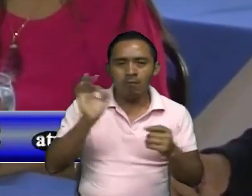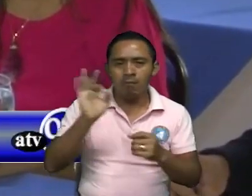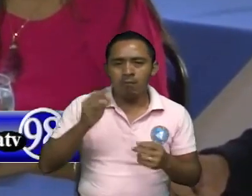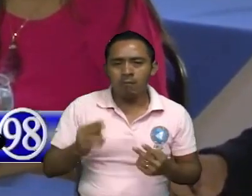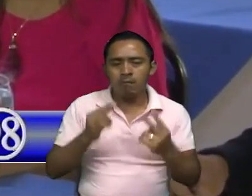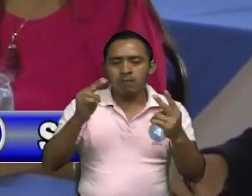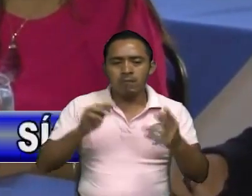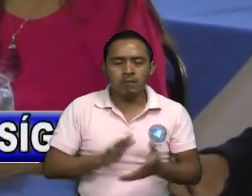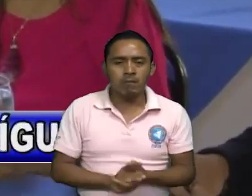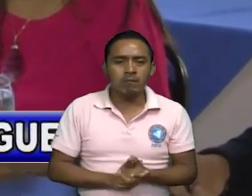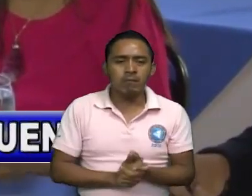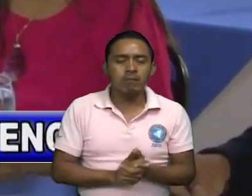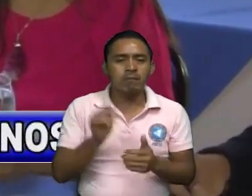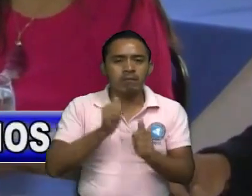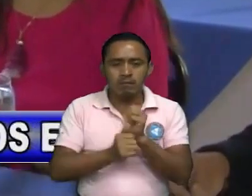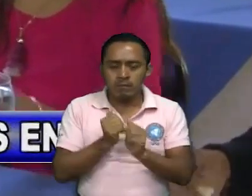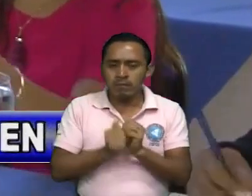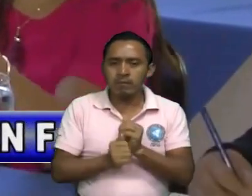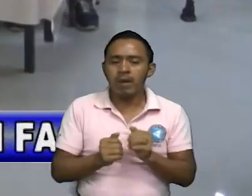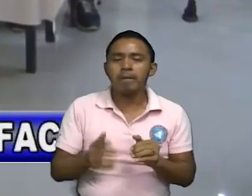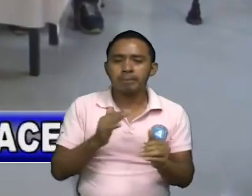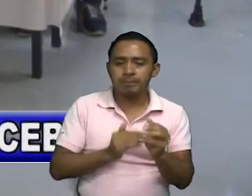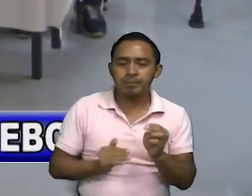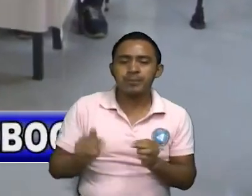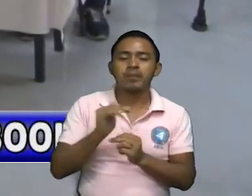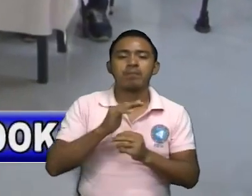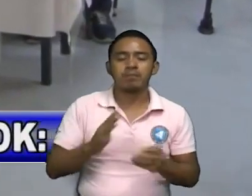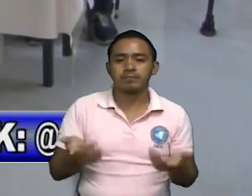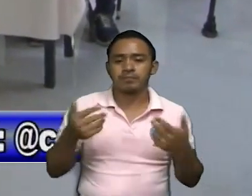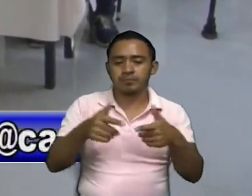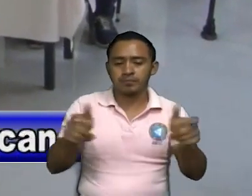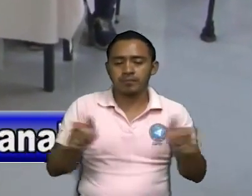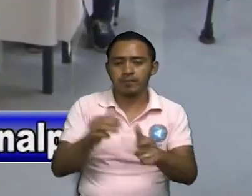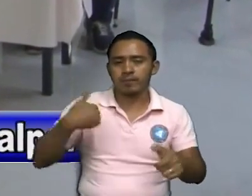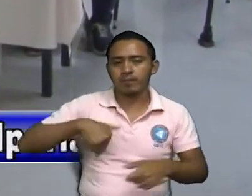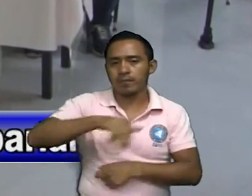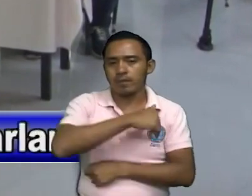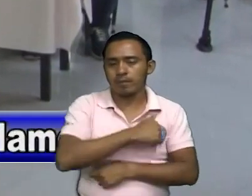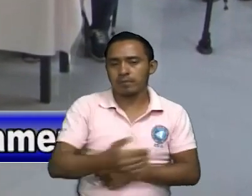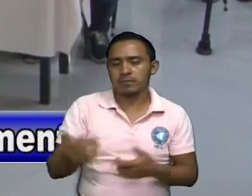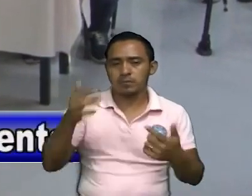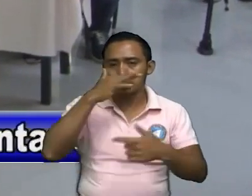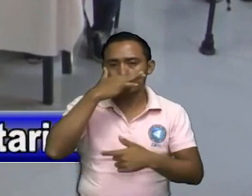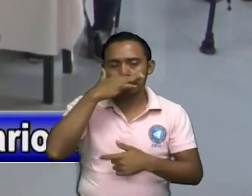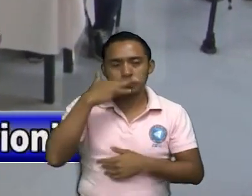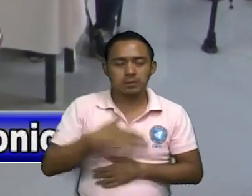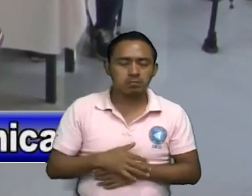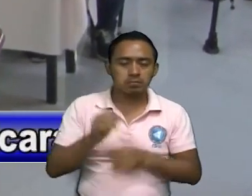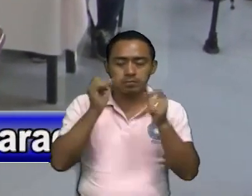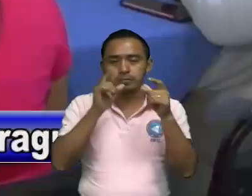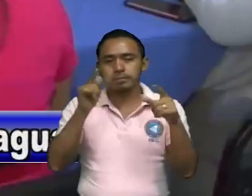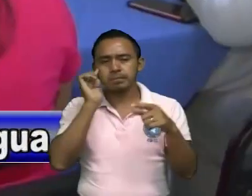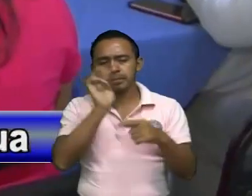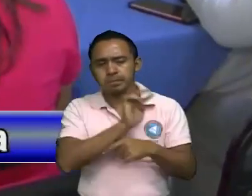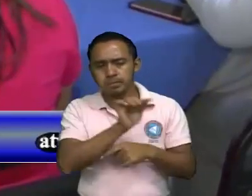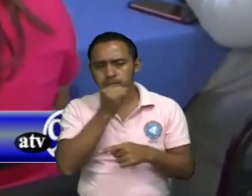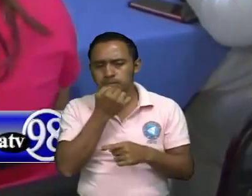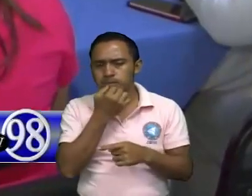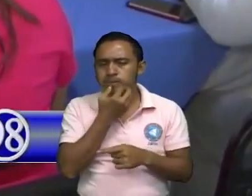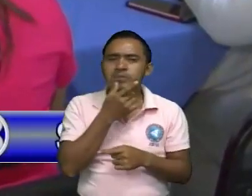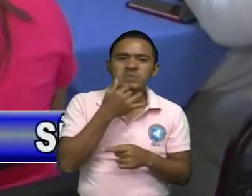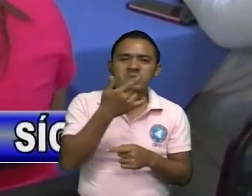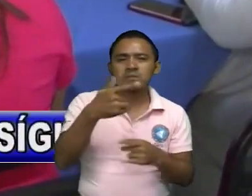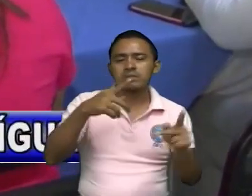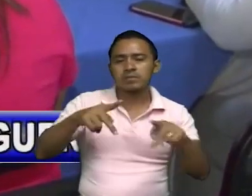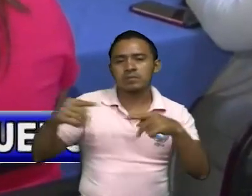intento de golpe de Estado cohesionó más a la militancia sandinista y abrió los ojos de los nicaragüenses, que lograron identificar quiénes son